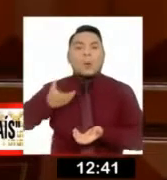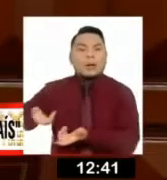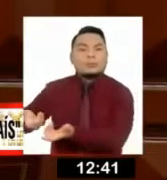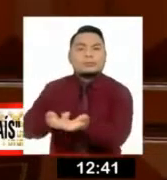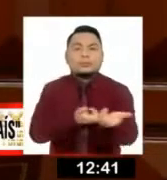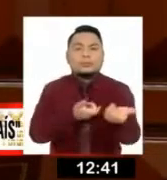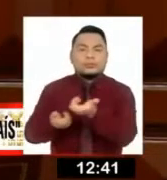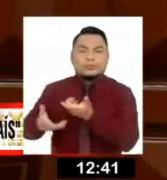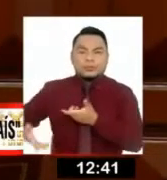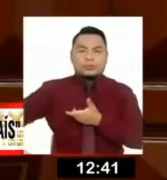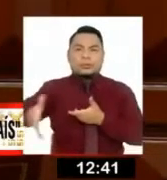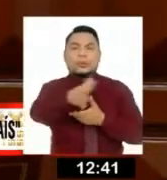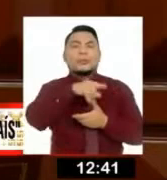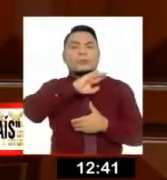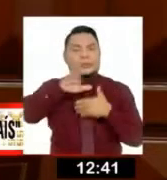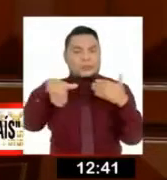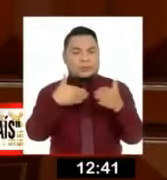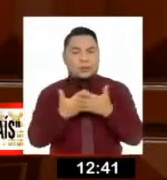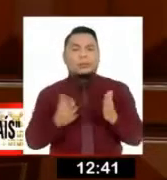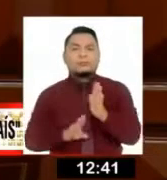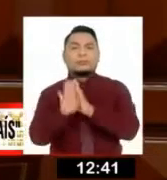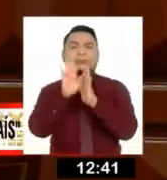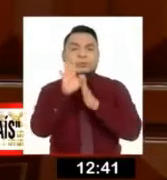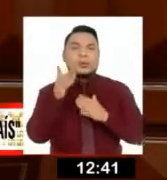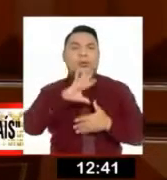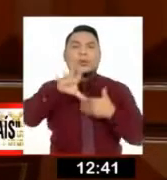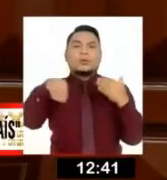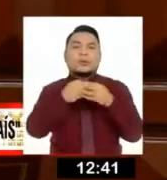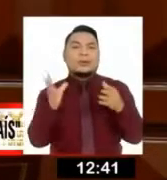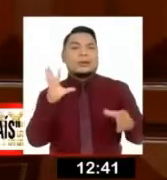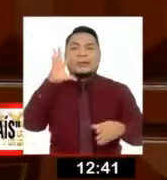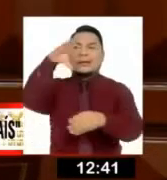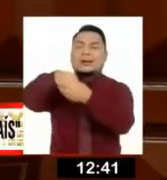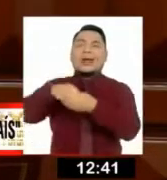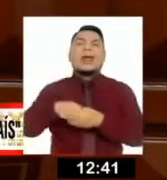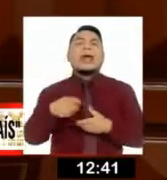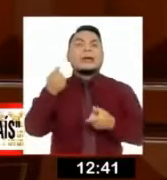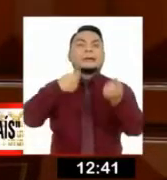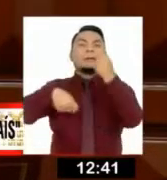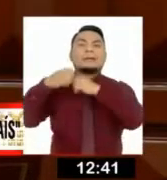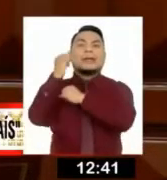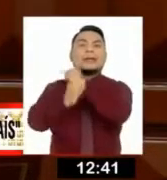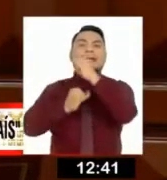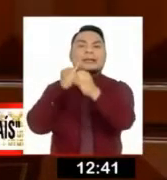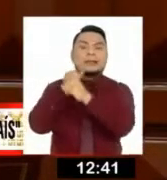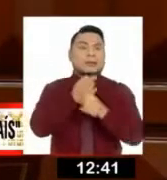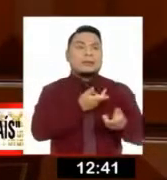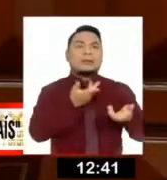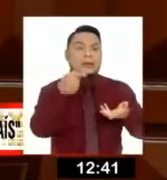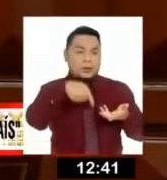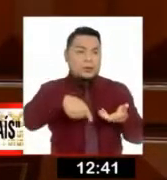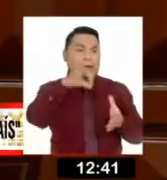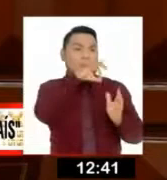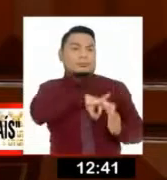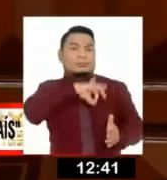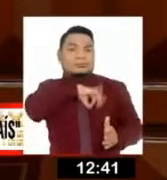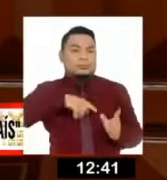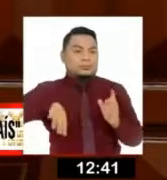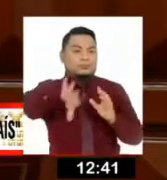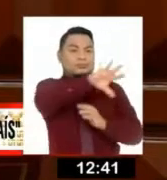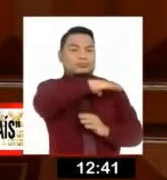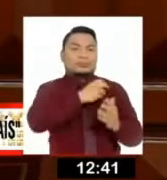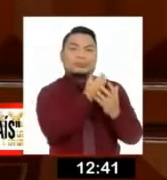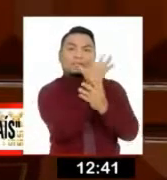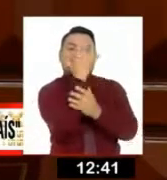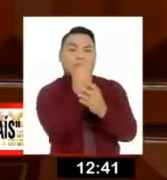agua para integrarnos a los mercados internacionales. Aprovecharemos nuestra biodiversidad para el